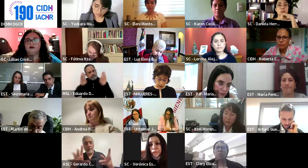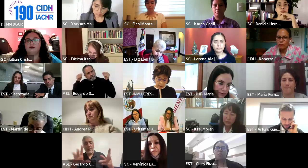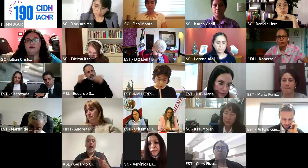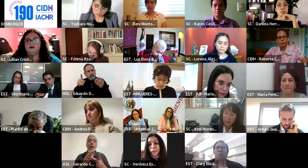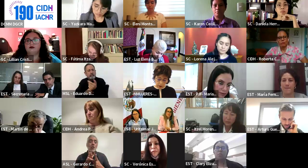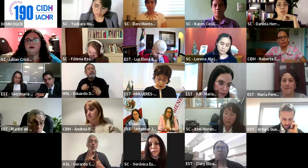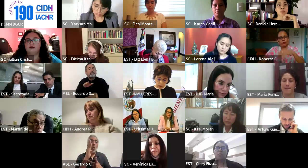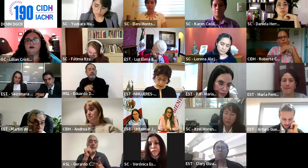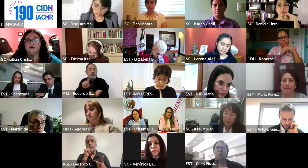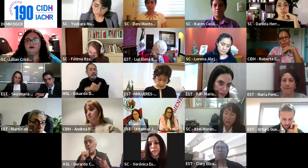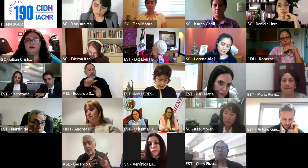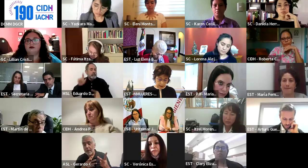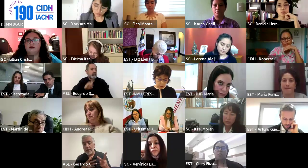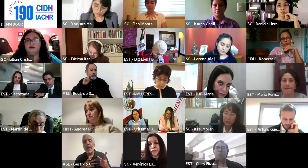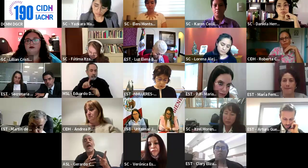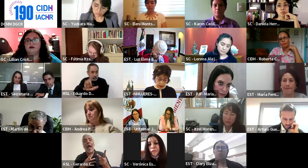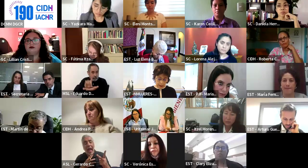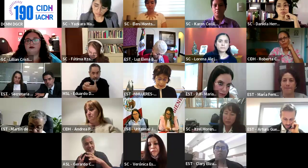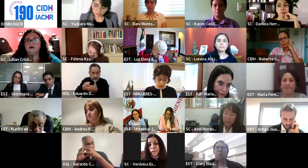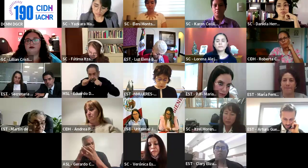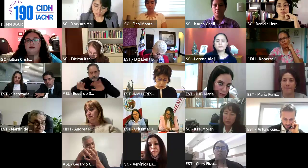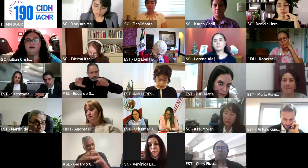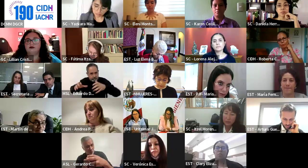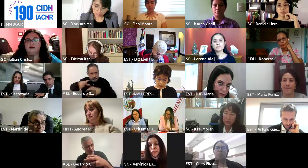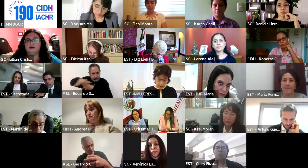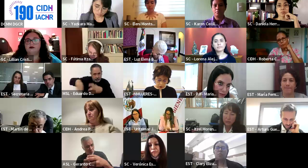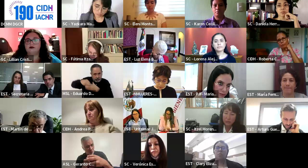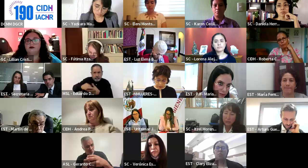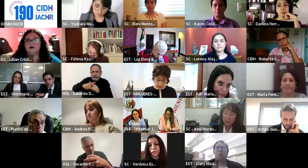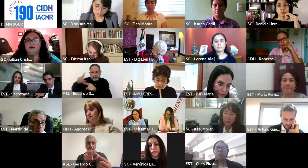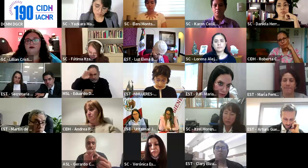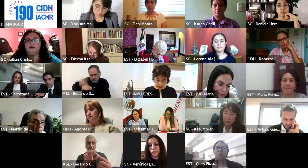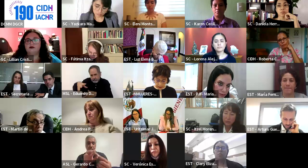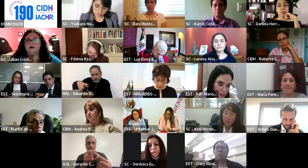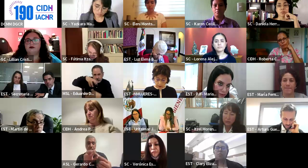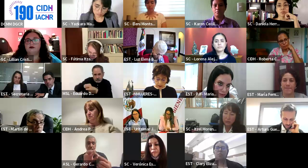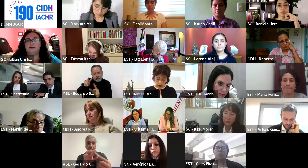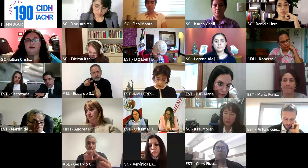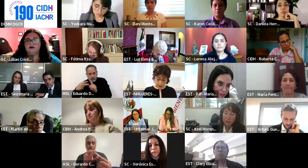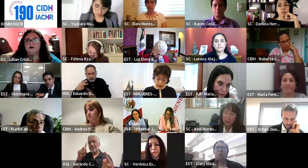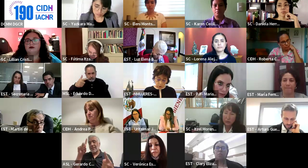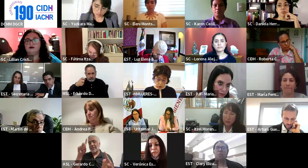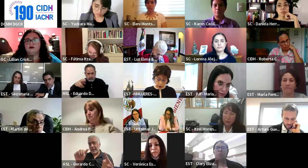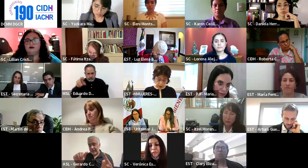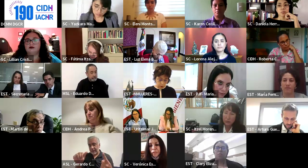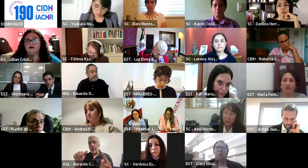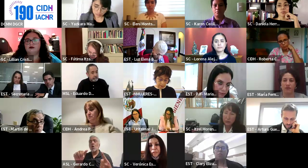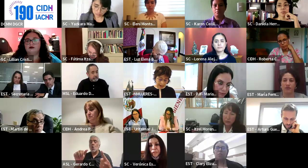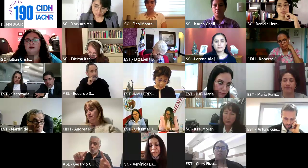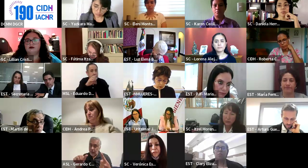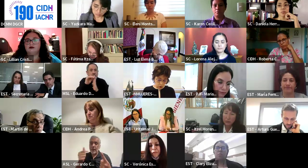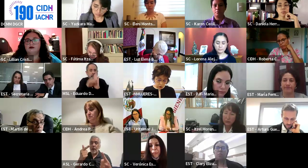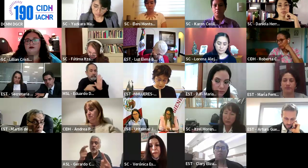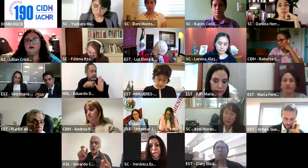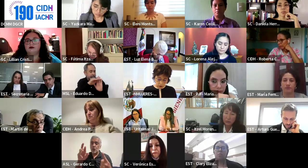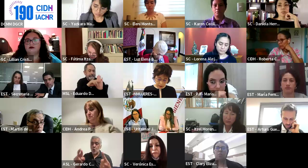en lo relativo a las mujeres con discapacidad desde un enfoque intercultural con perspectiva de género. Y se elaboró el manual para